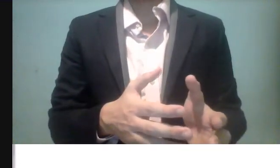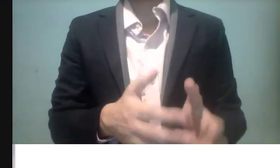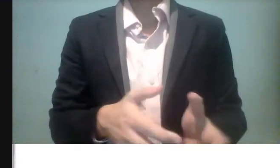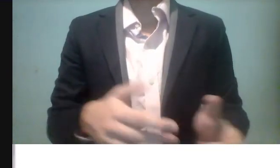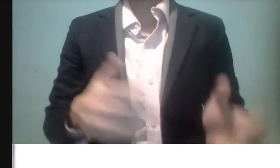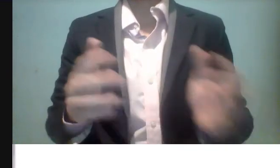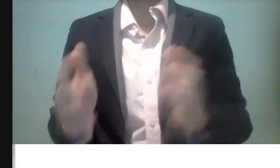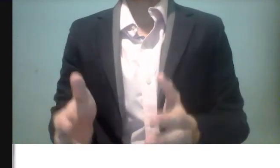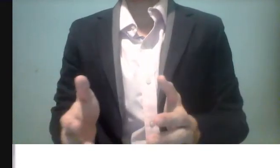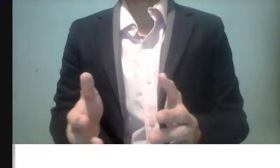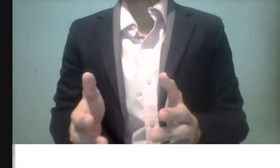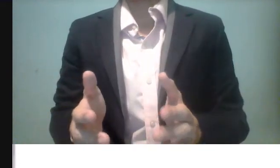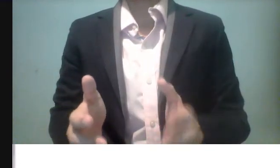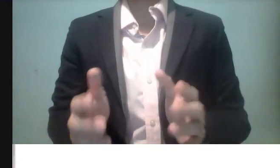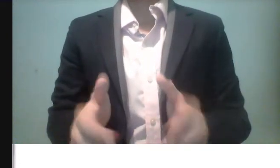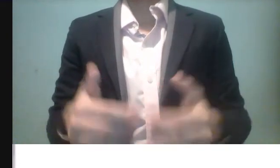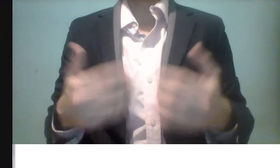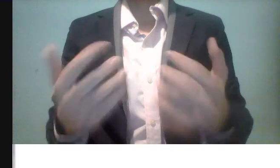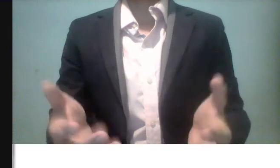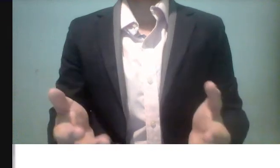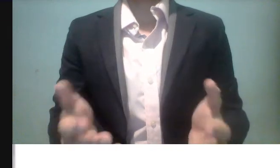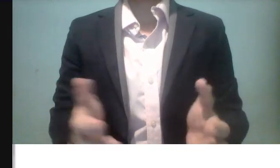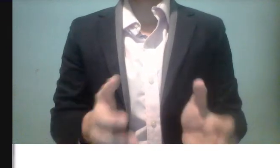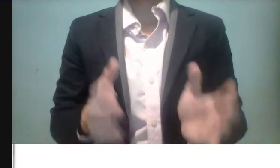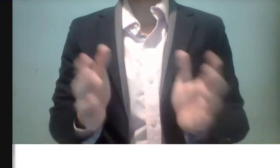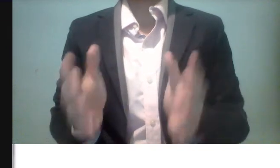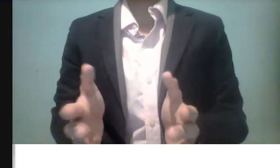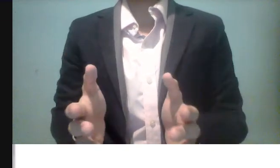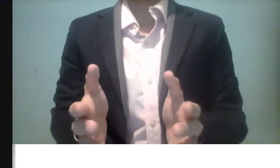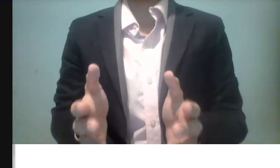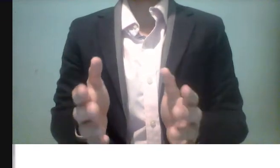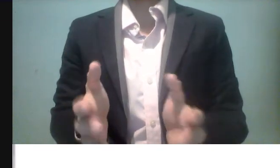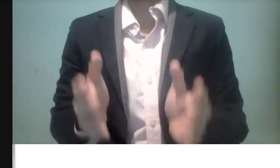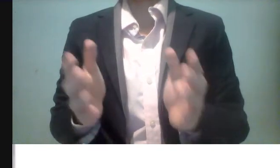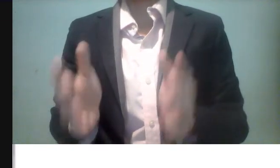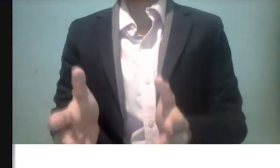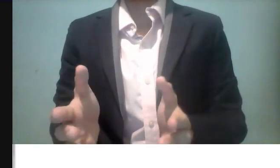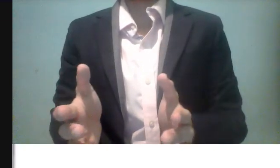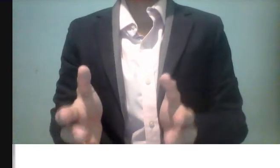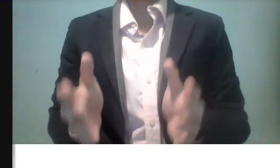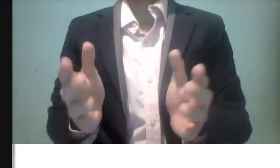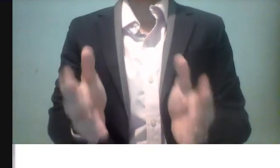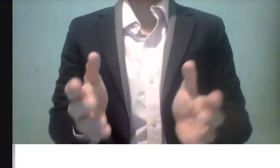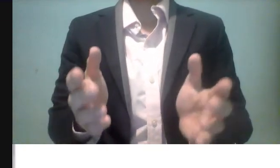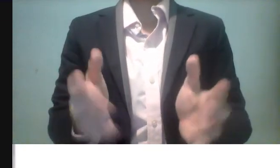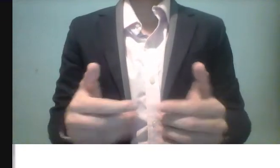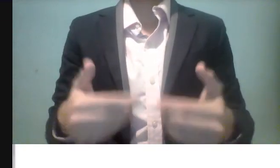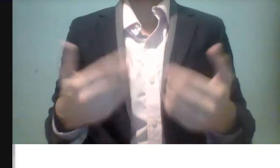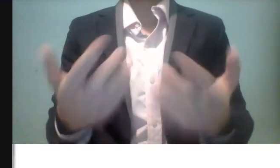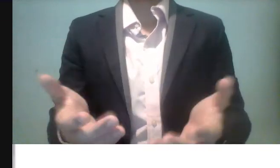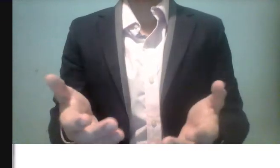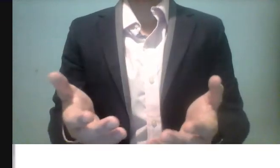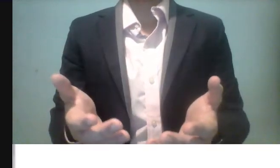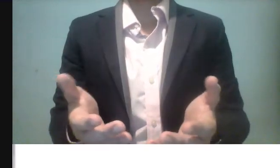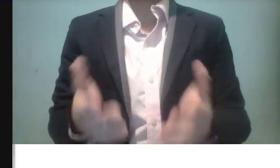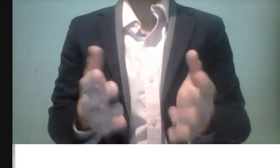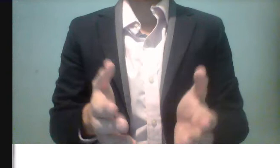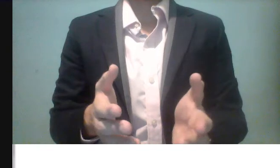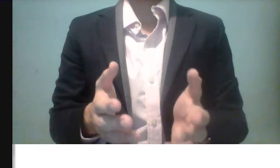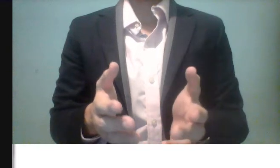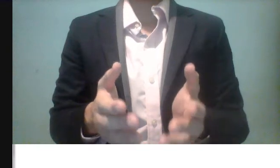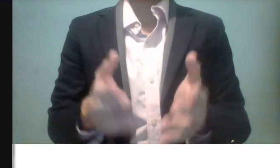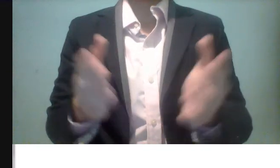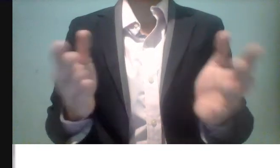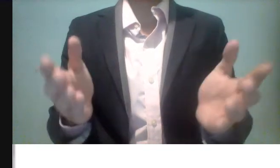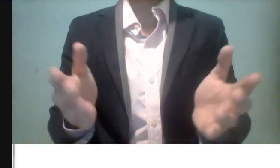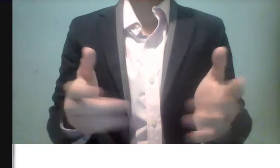como Miguel Ángel Mancera y todos sus aliados porque hay que destacar que esta no es la única región en donde se menciona a personajes muy importantes que